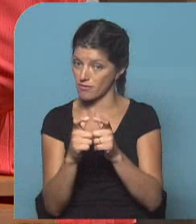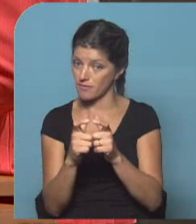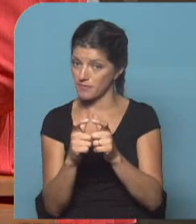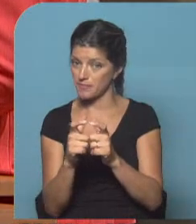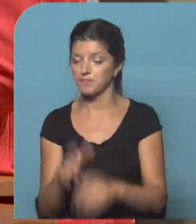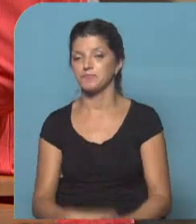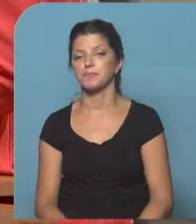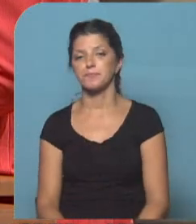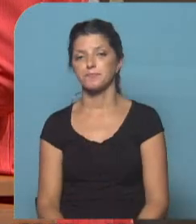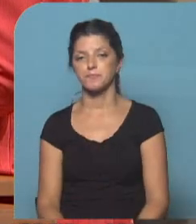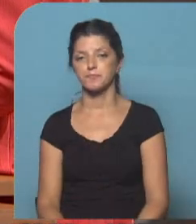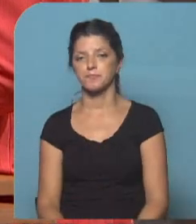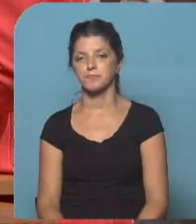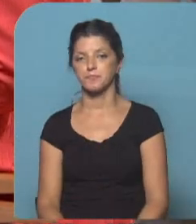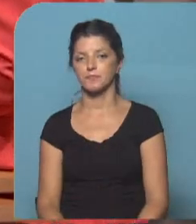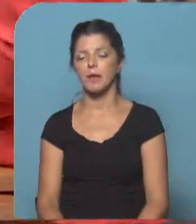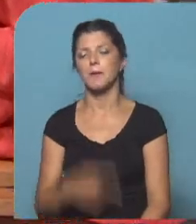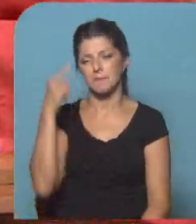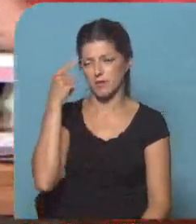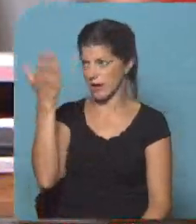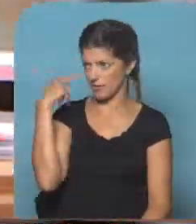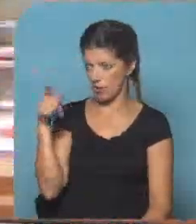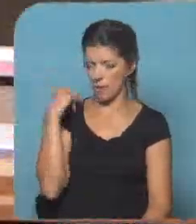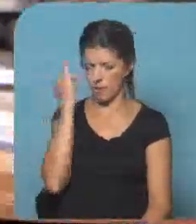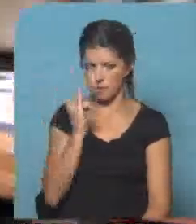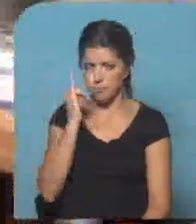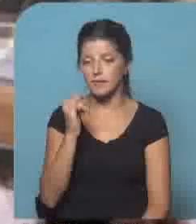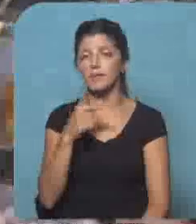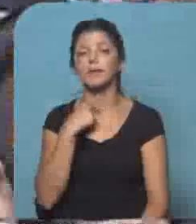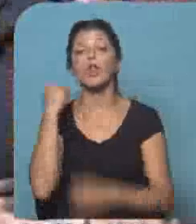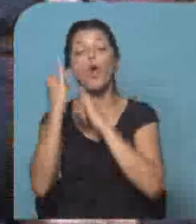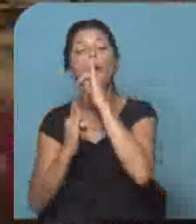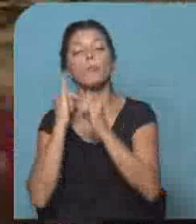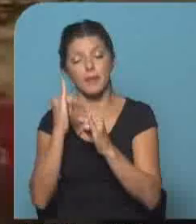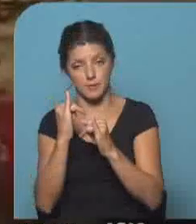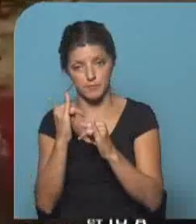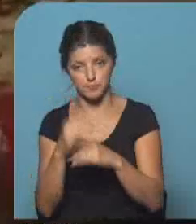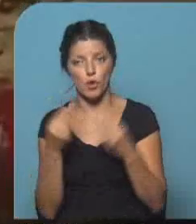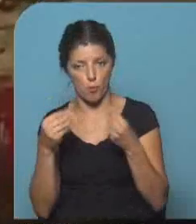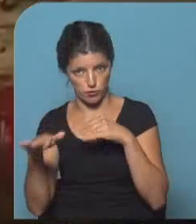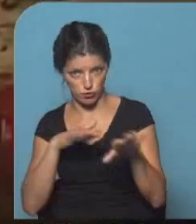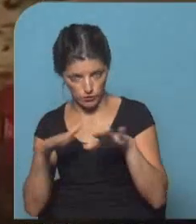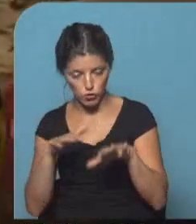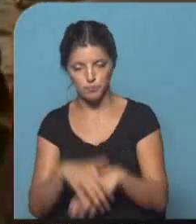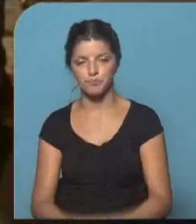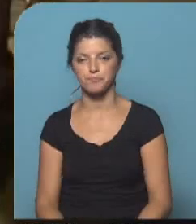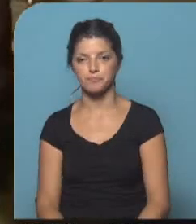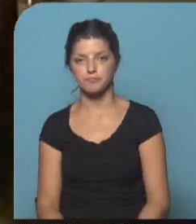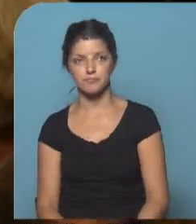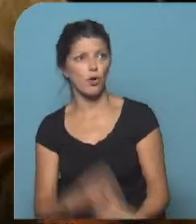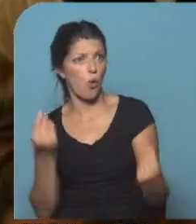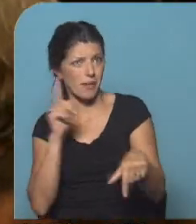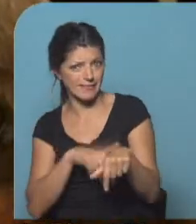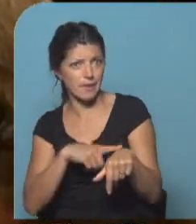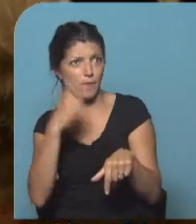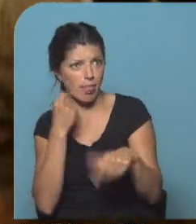bueno, volviendo a lo que decías inicialmente, Inde, me gustaría contarte cómo viene un poco el calendario. Claro. ¿Cuáles son los tiempos?